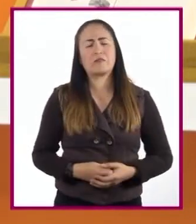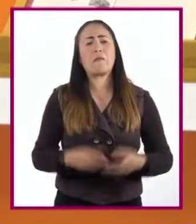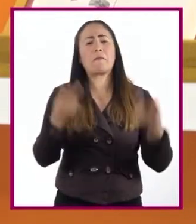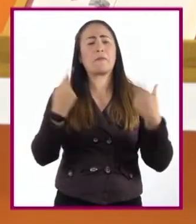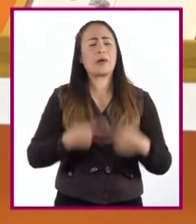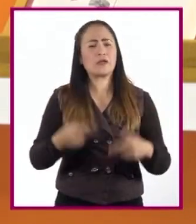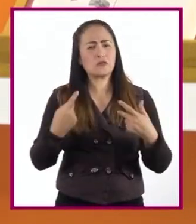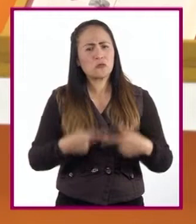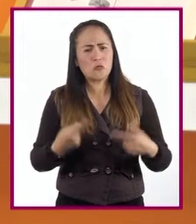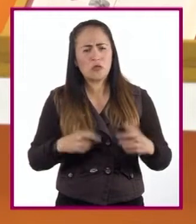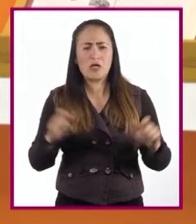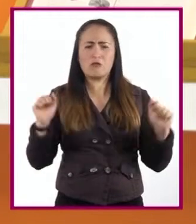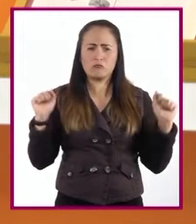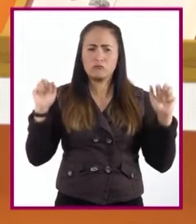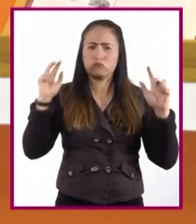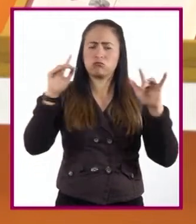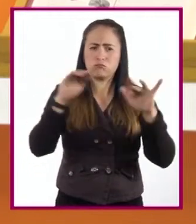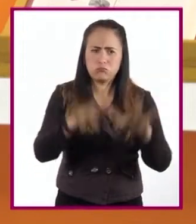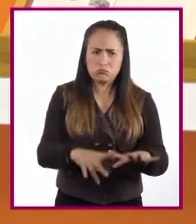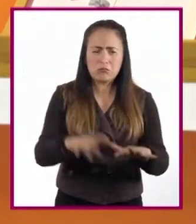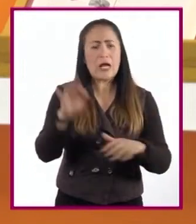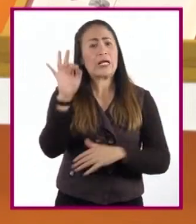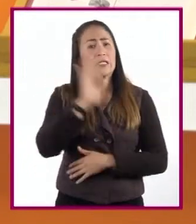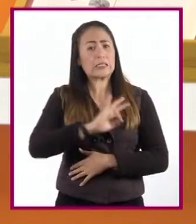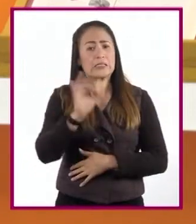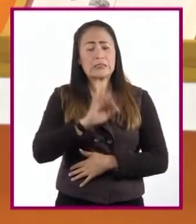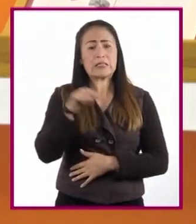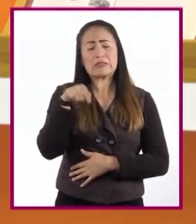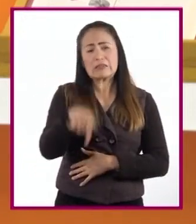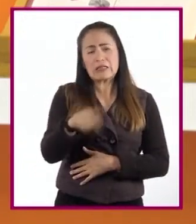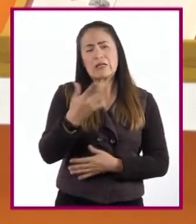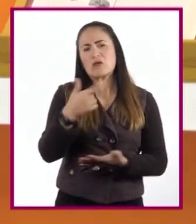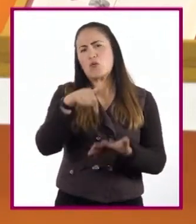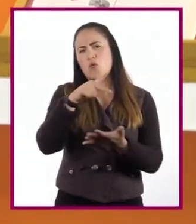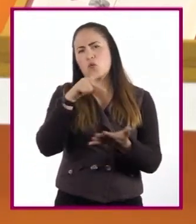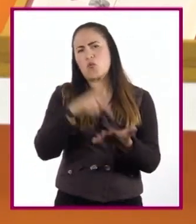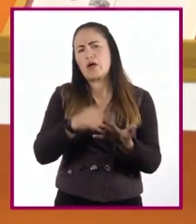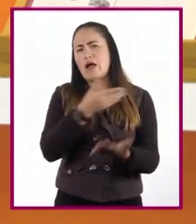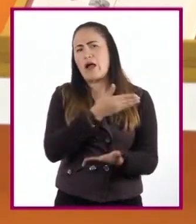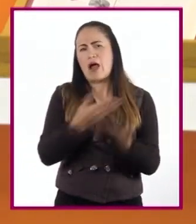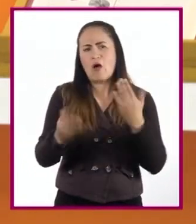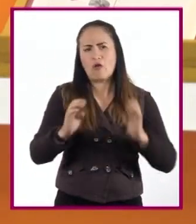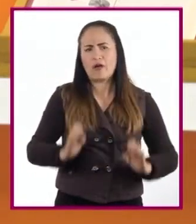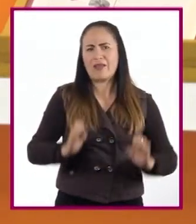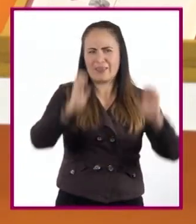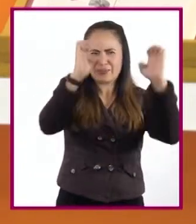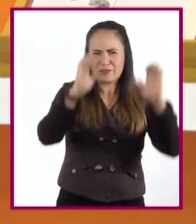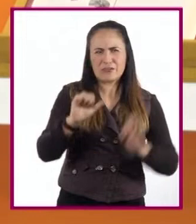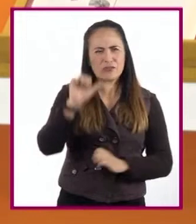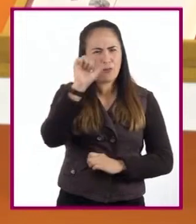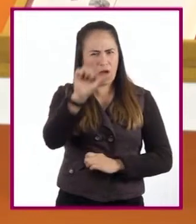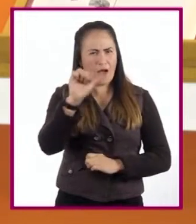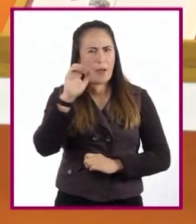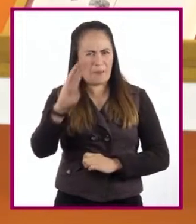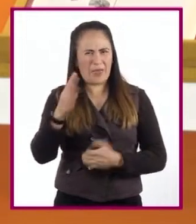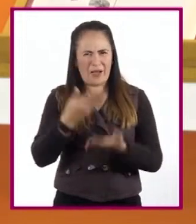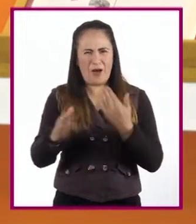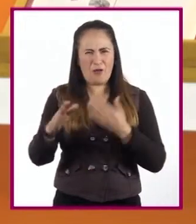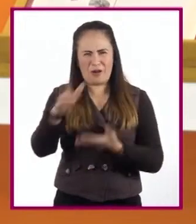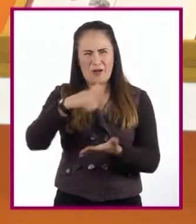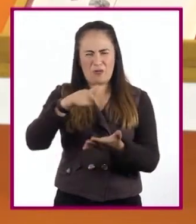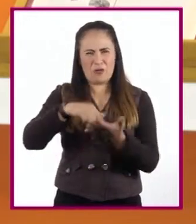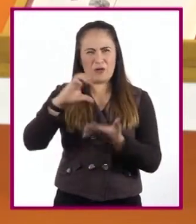pobladores probablemente ocuparon el espacio donde actualmente se observan los edificios de Cuicuilco A y B, y